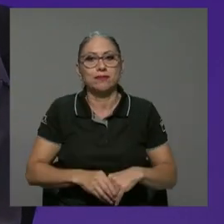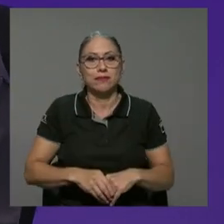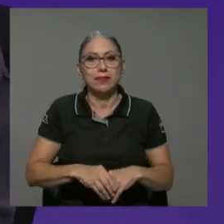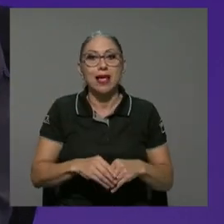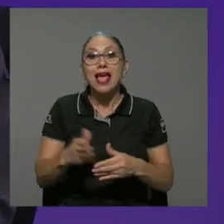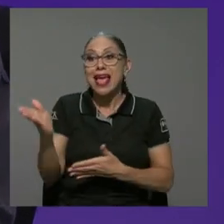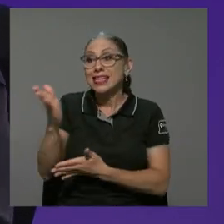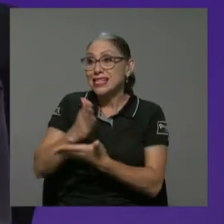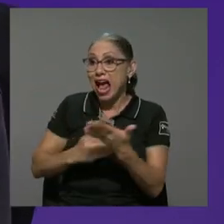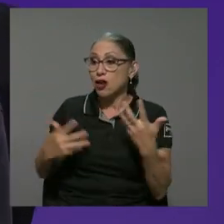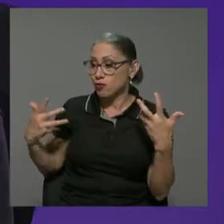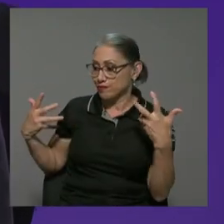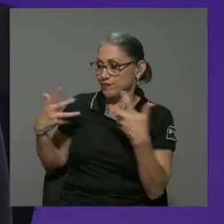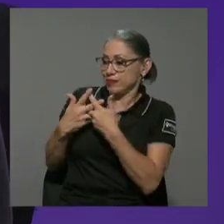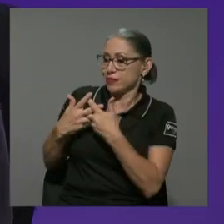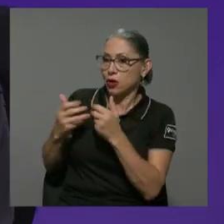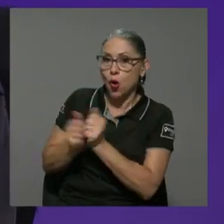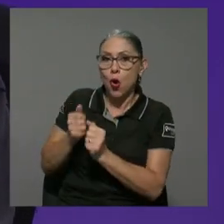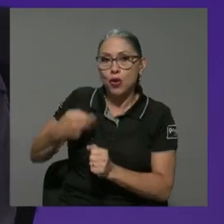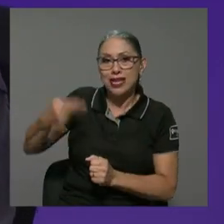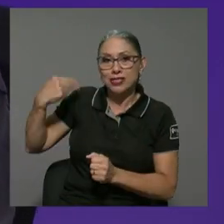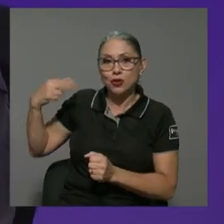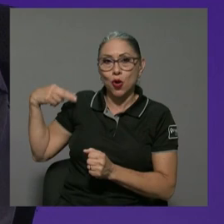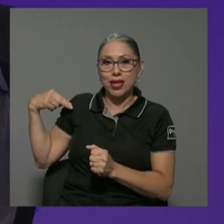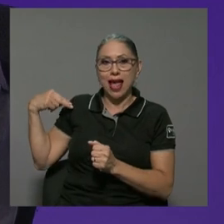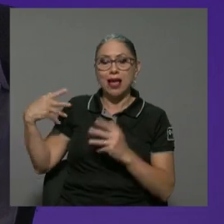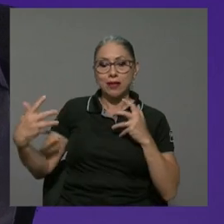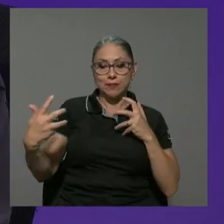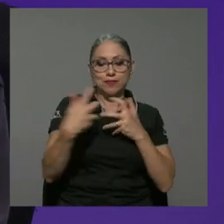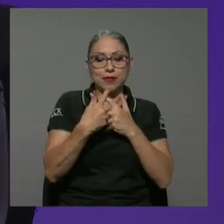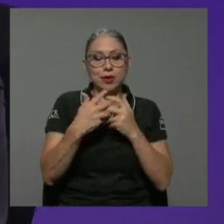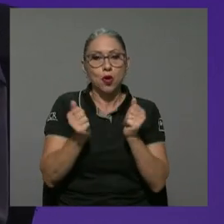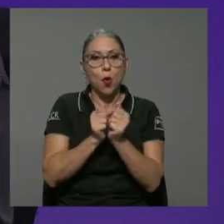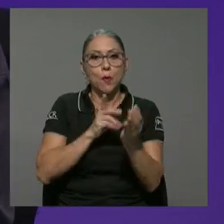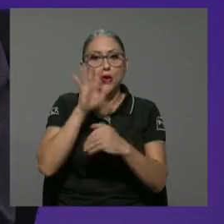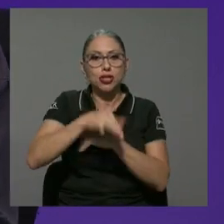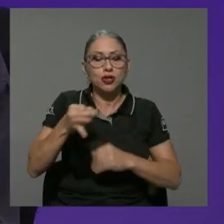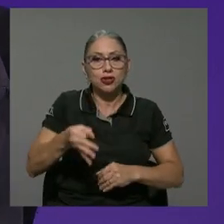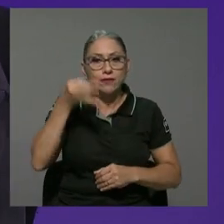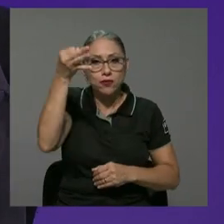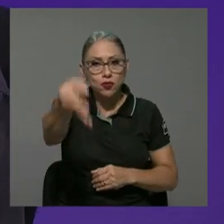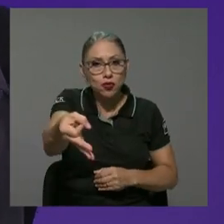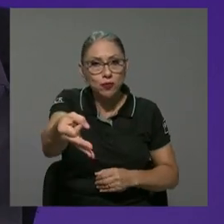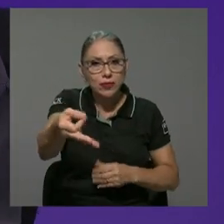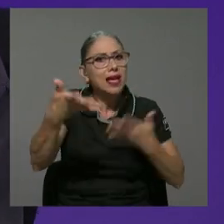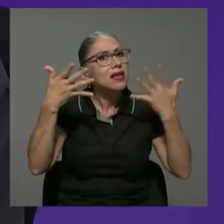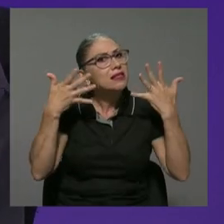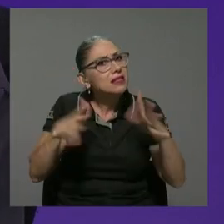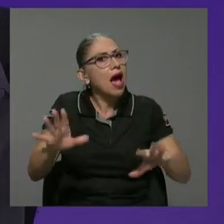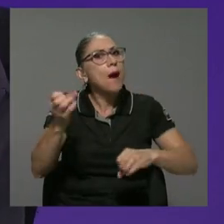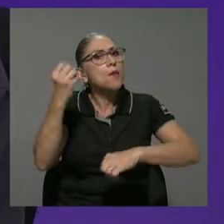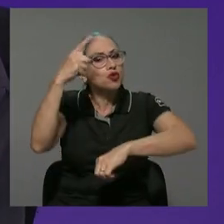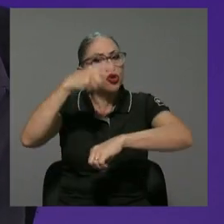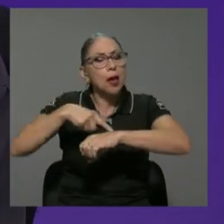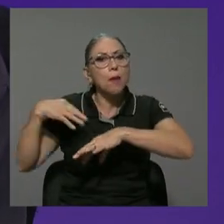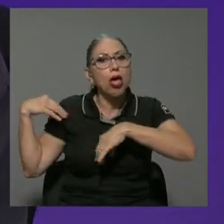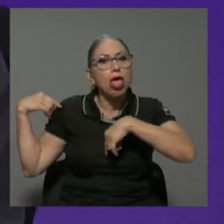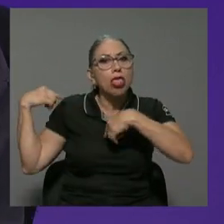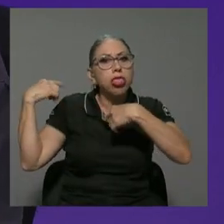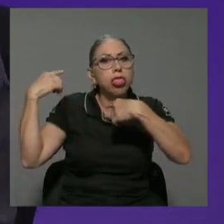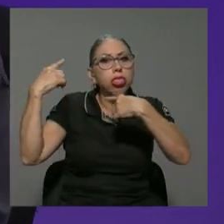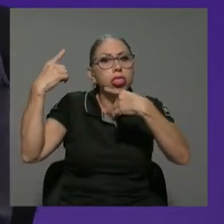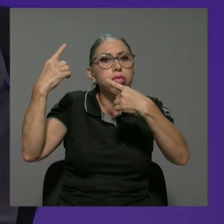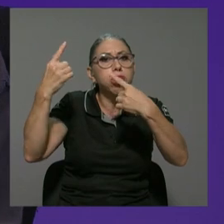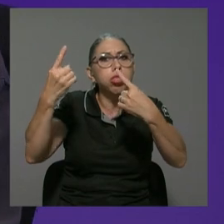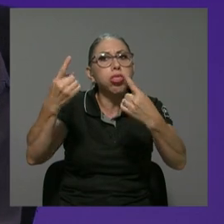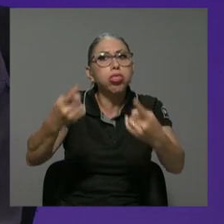historia, con los proyectos de futuro del país. Y ya ha pasado demasiado tiempo sin hacer nada,